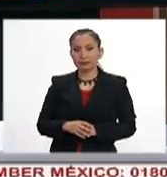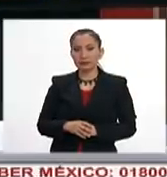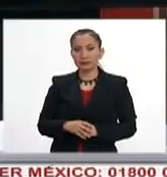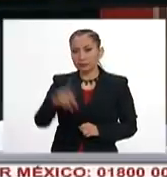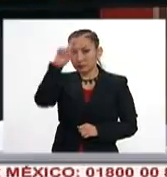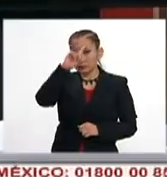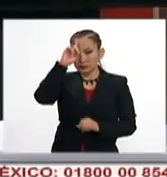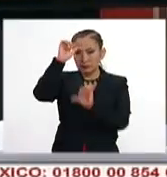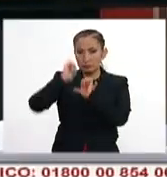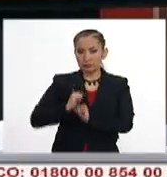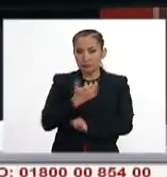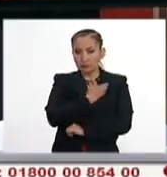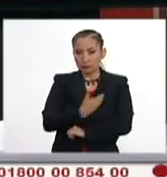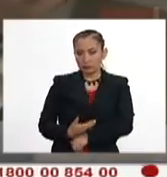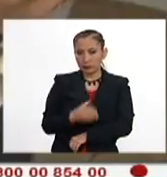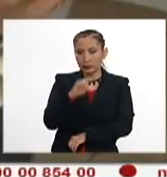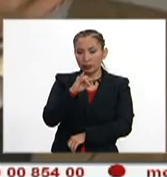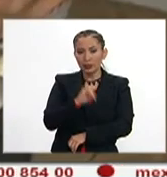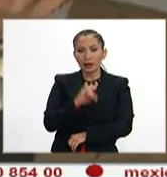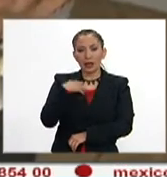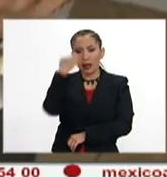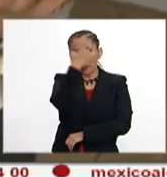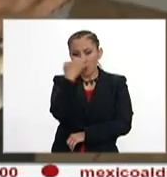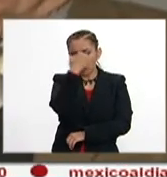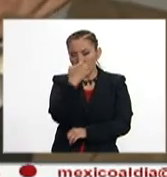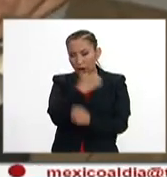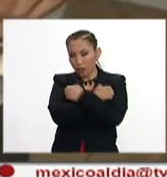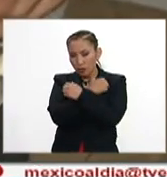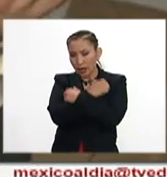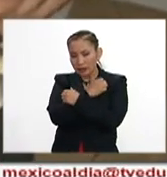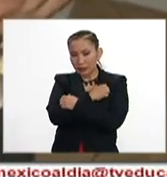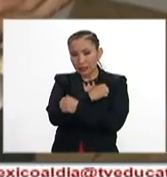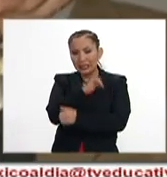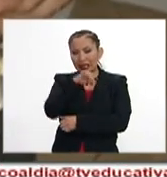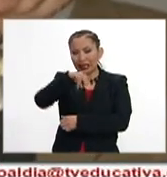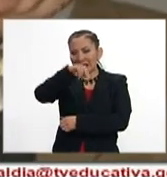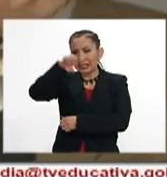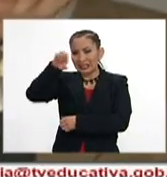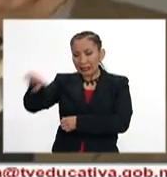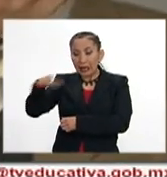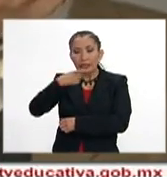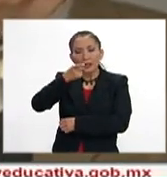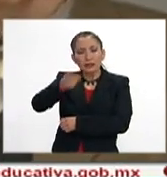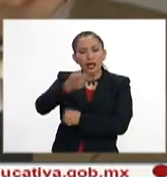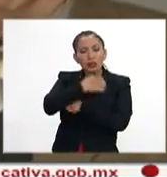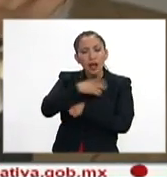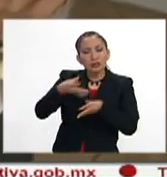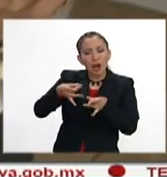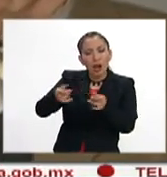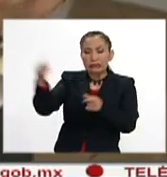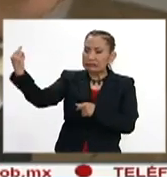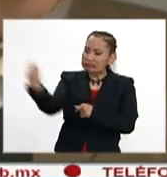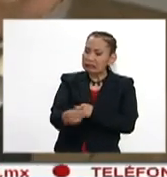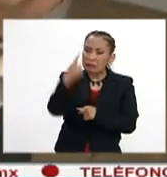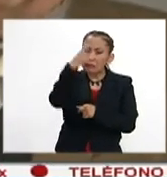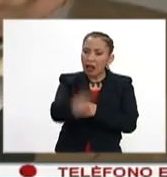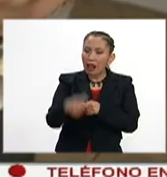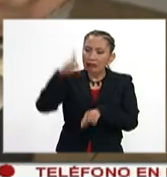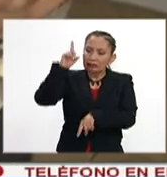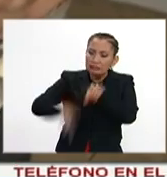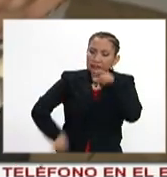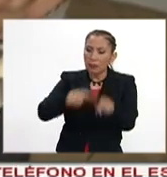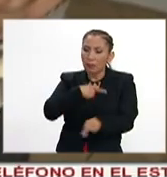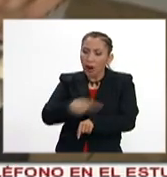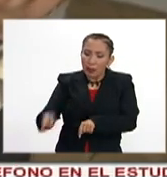El consejero presidente del Instituto Nacional para la Evaluación Educativa, Eduardo Bakov, destacó que la educación de calidad es indispensable para combatir